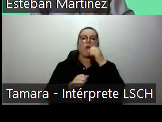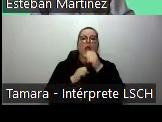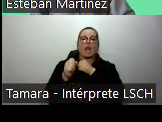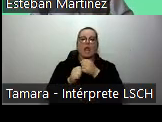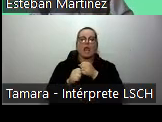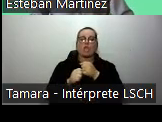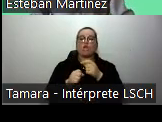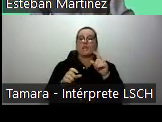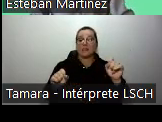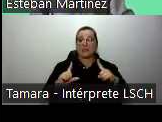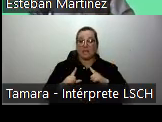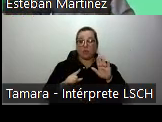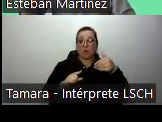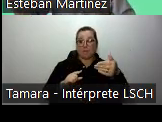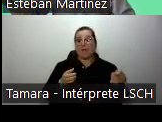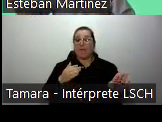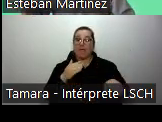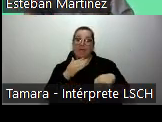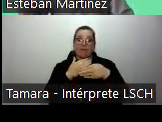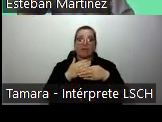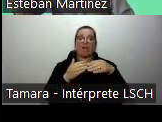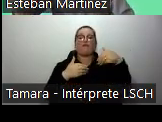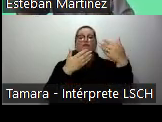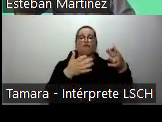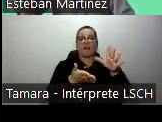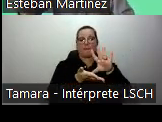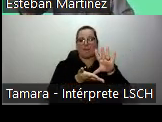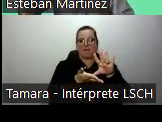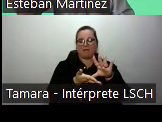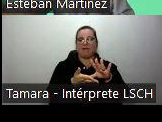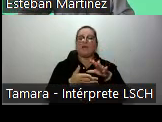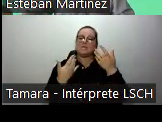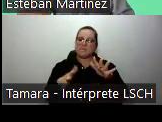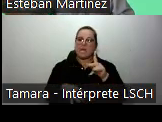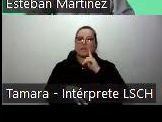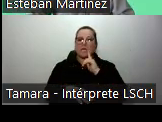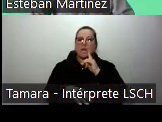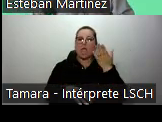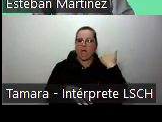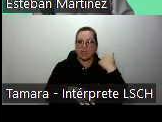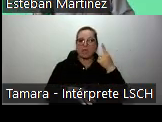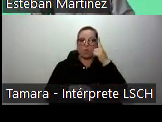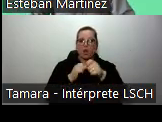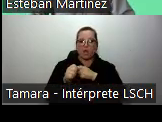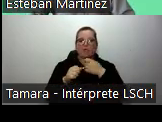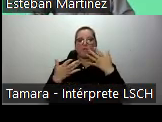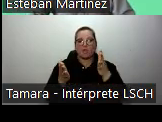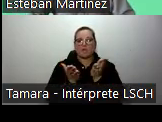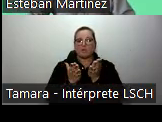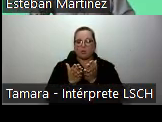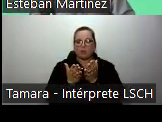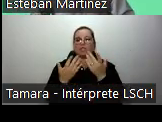postítulo en el extranjero entonces en dos años más tú dices Ah Ya esta persona ya tiene que haber estado estudiando al menos un año algún